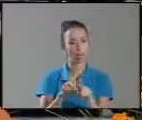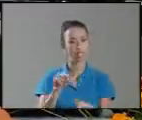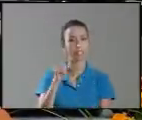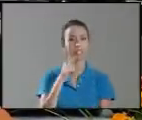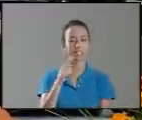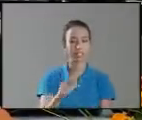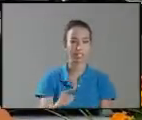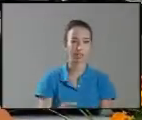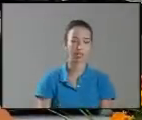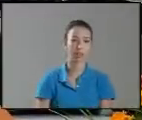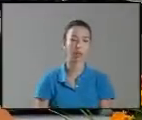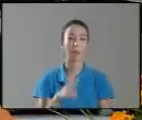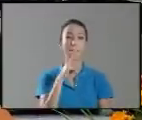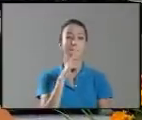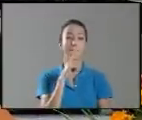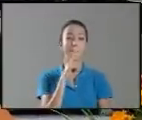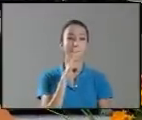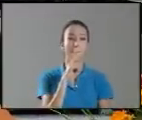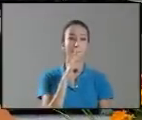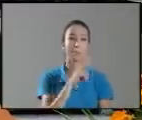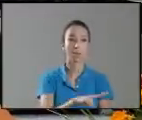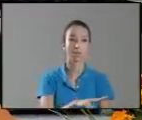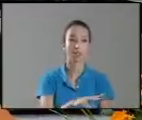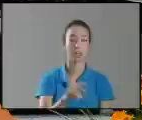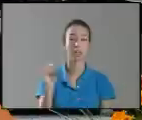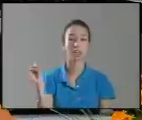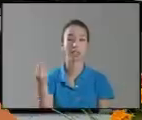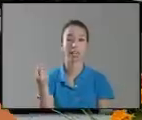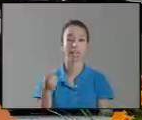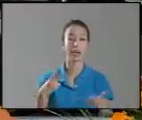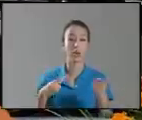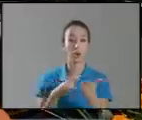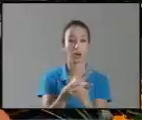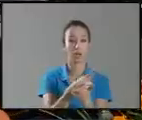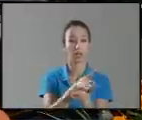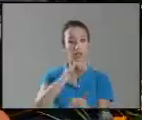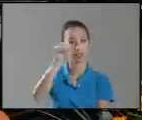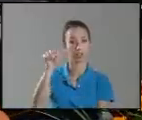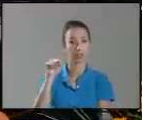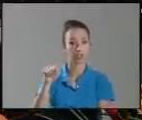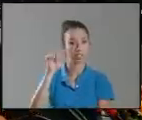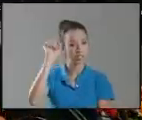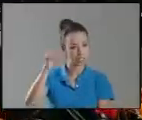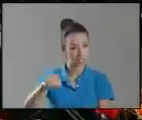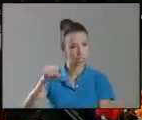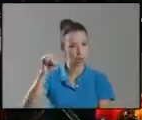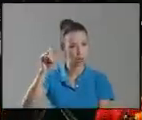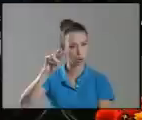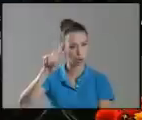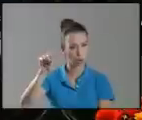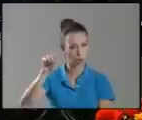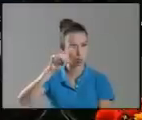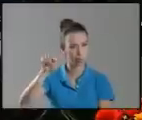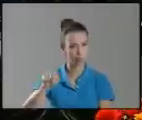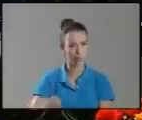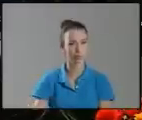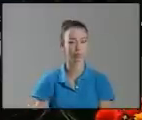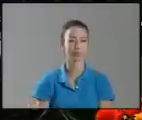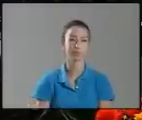Entonces ahora le pido a todo el pueblo que me ayude. ¿Es lo mismo honradez que honestidad? ¿Sí o no?